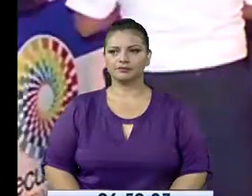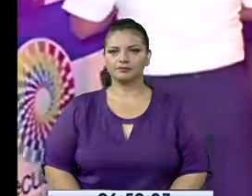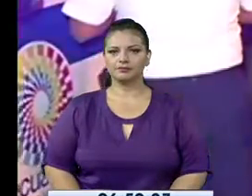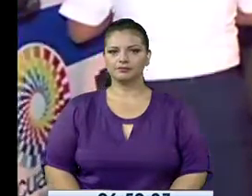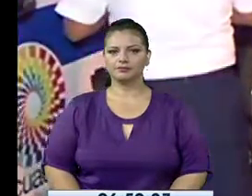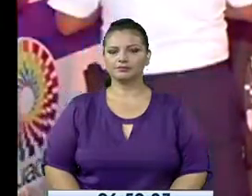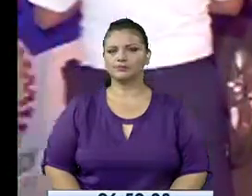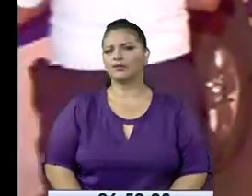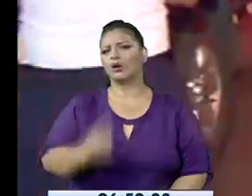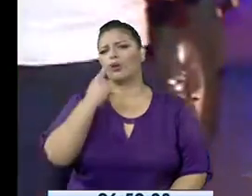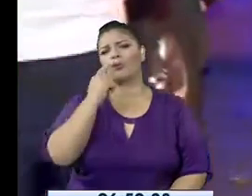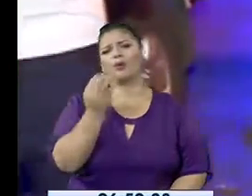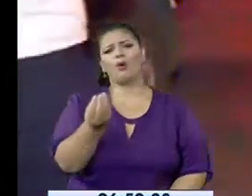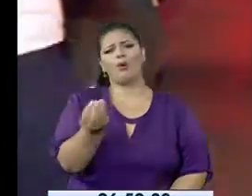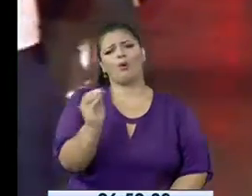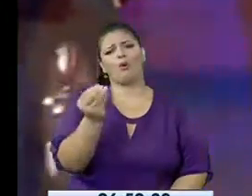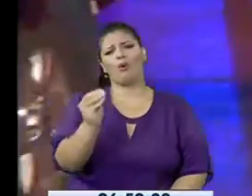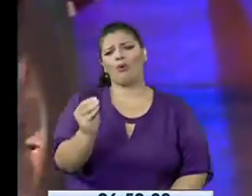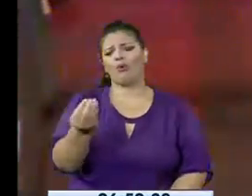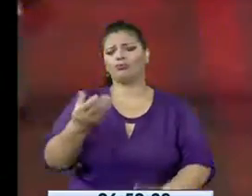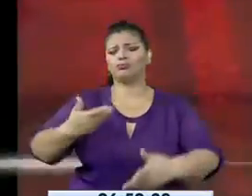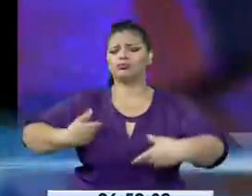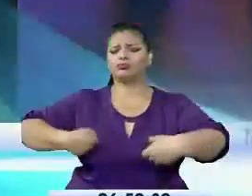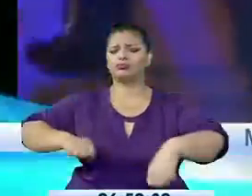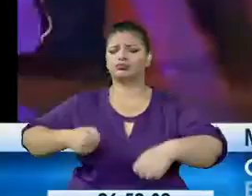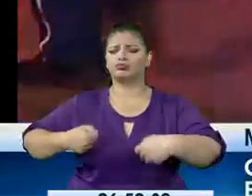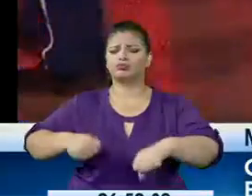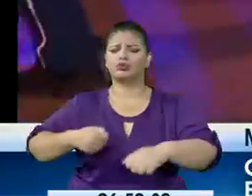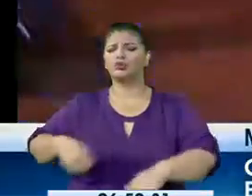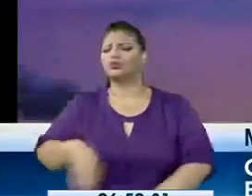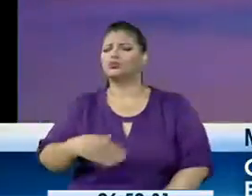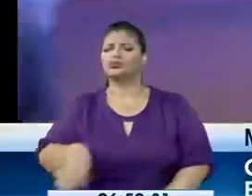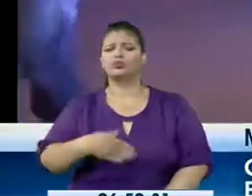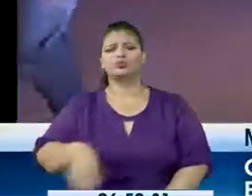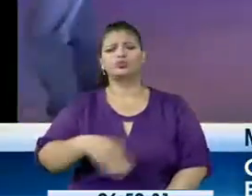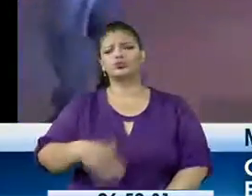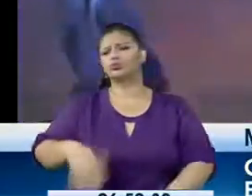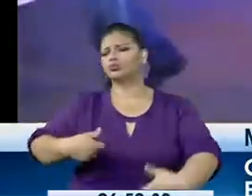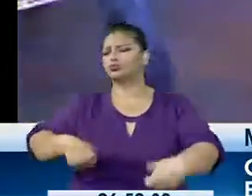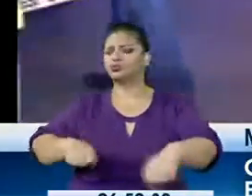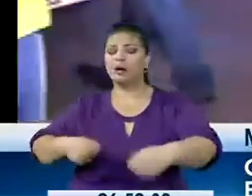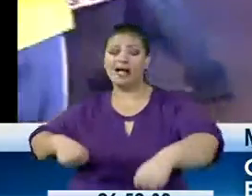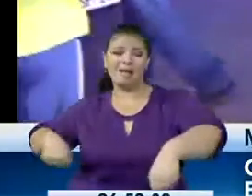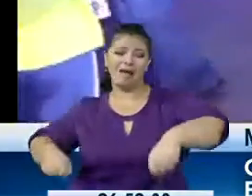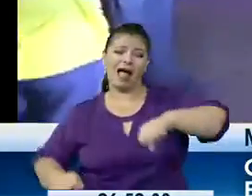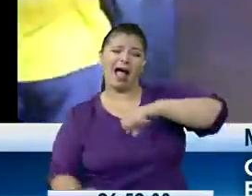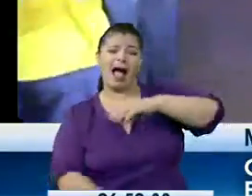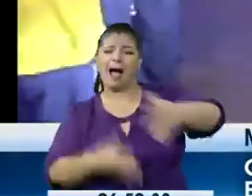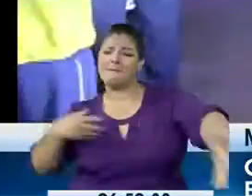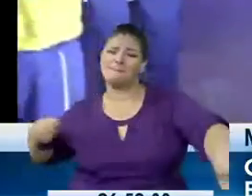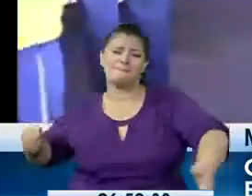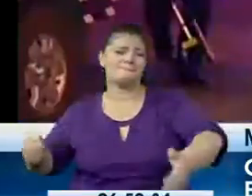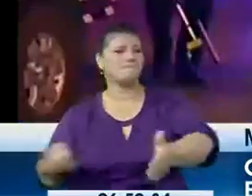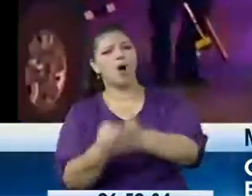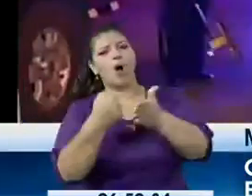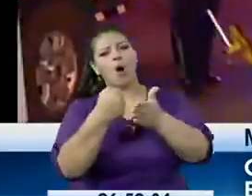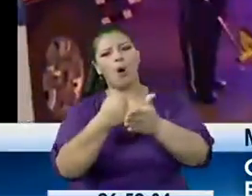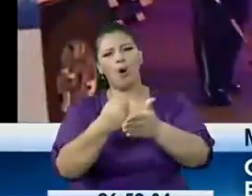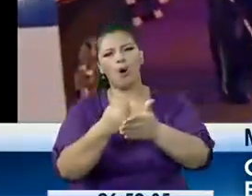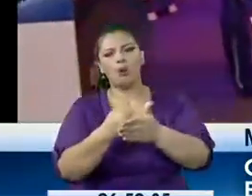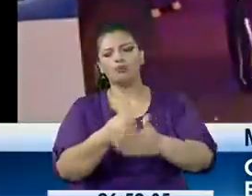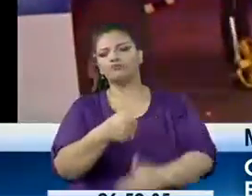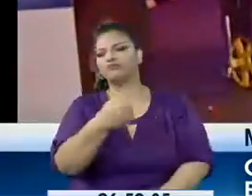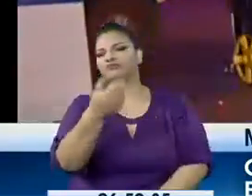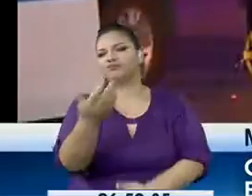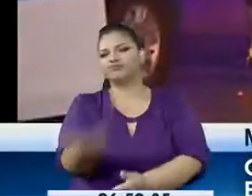El joven conductor de motocicleta murió instantáneamente tras perder pista y chocar contra el parterre central